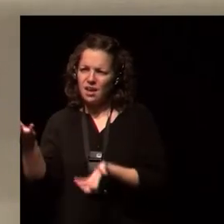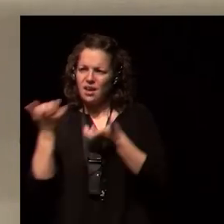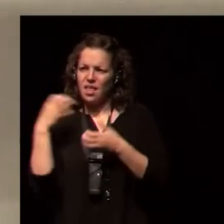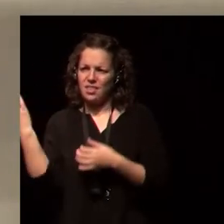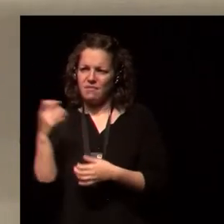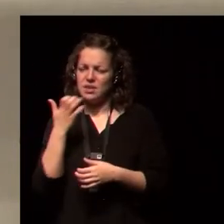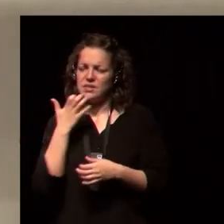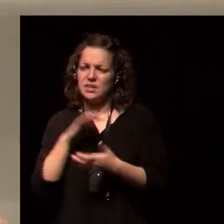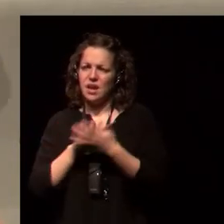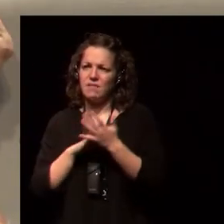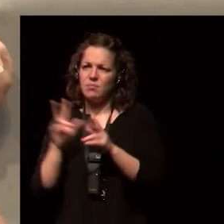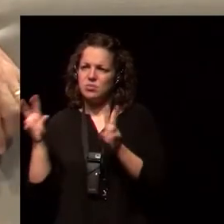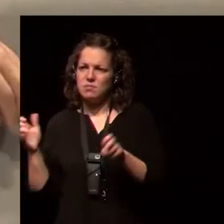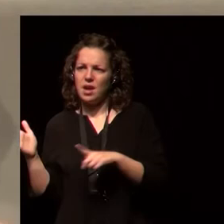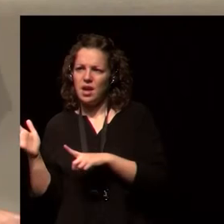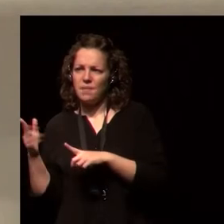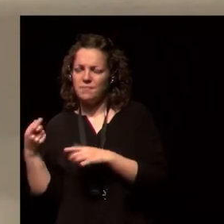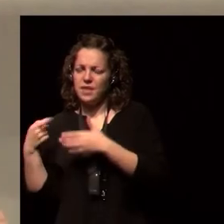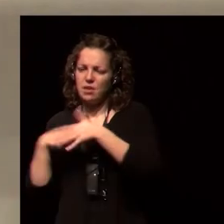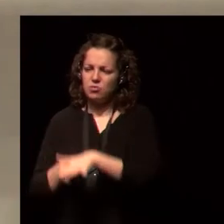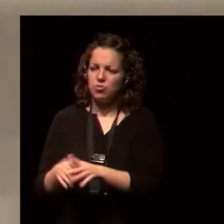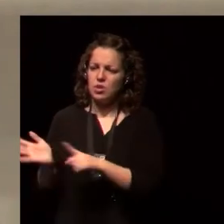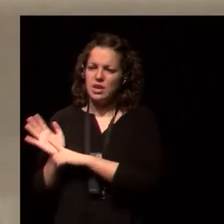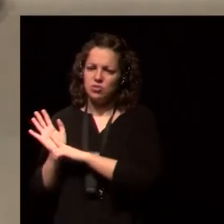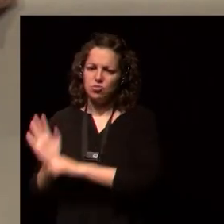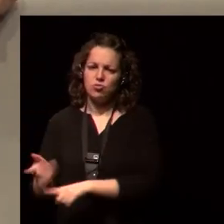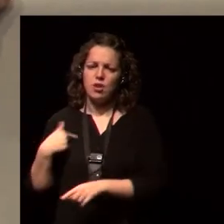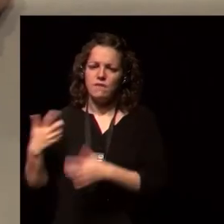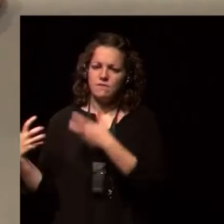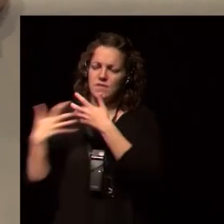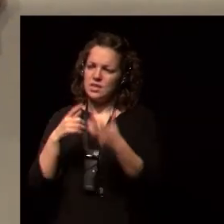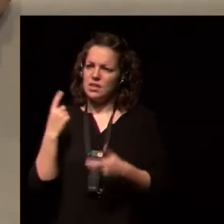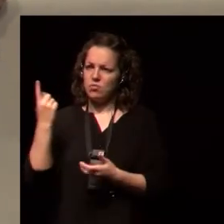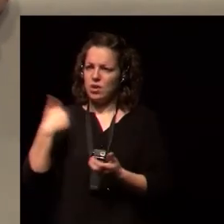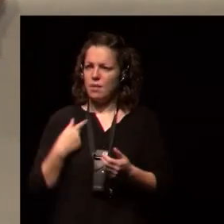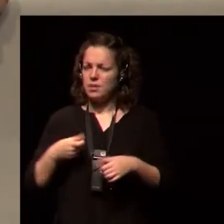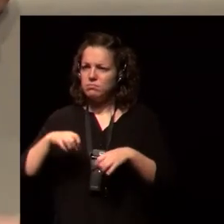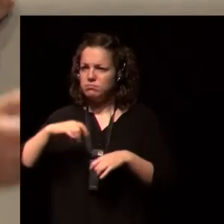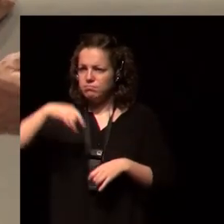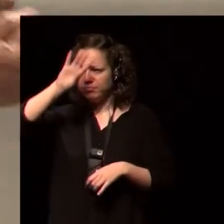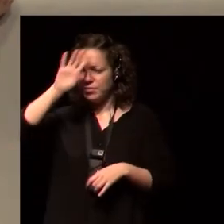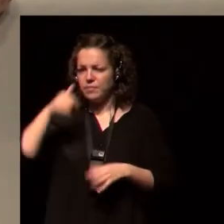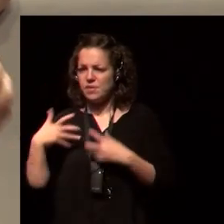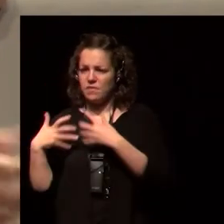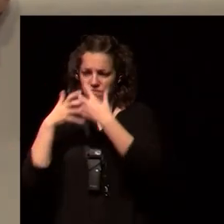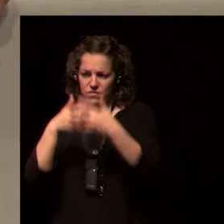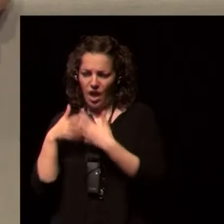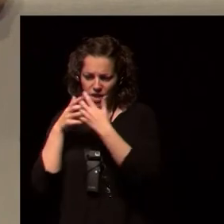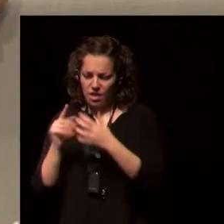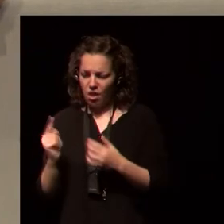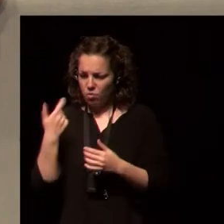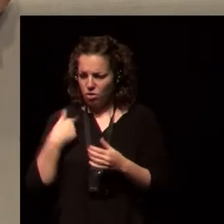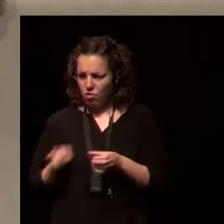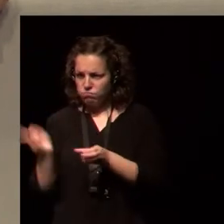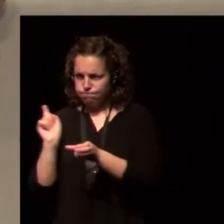Cuando hablamos de exclusión e inclusión, una de esas batallas, y eso me ha sorprendido, una de las batallas en las que yo